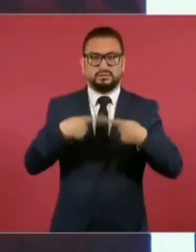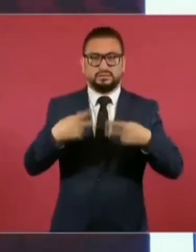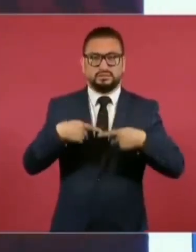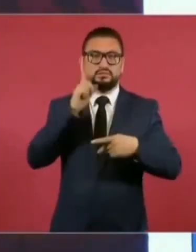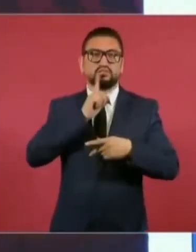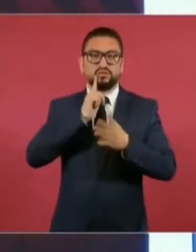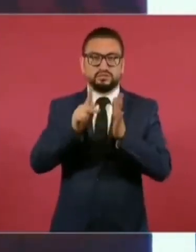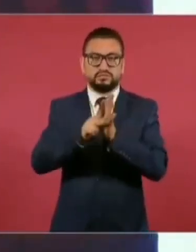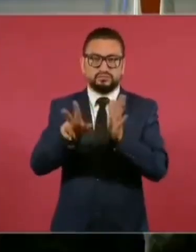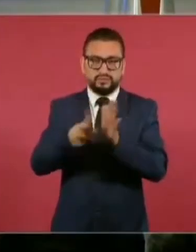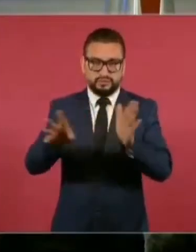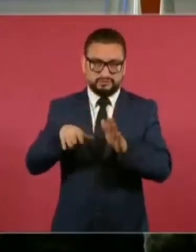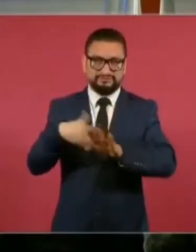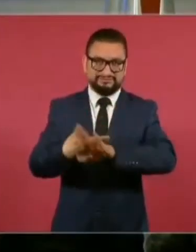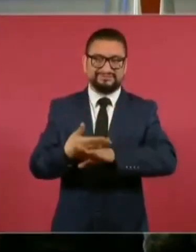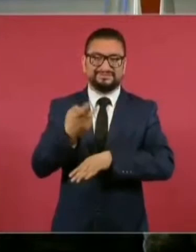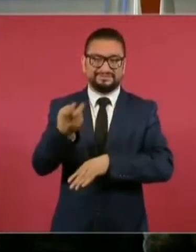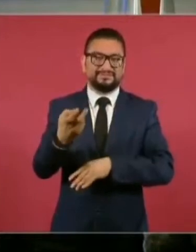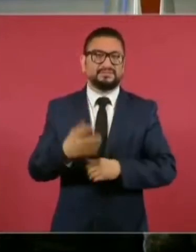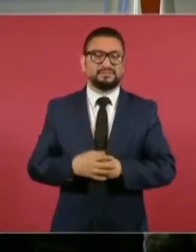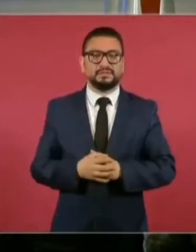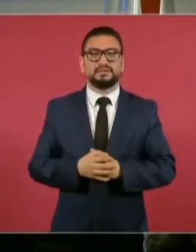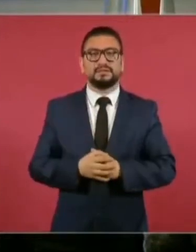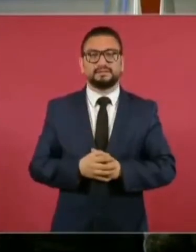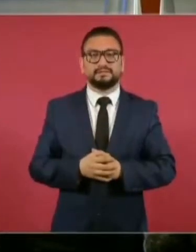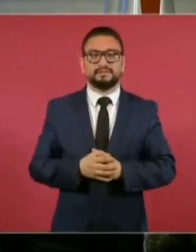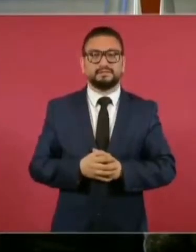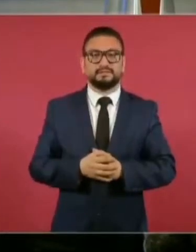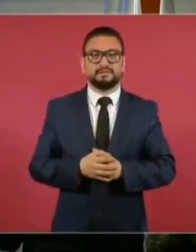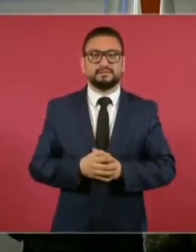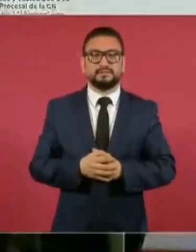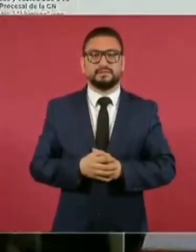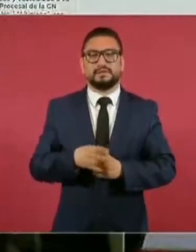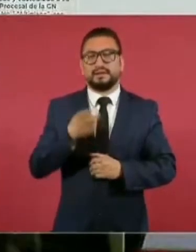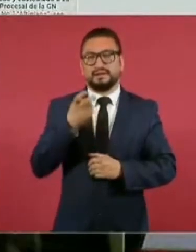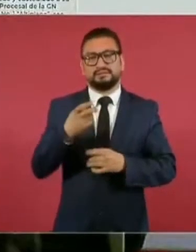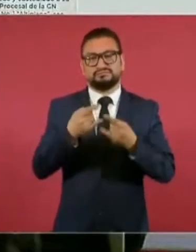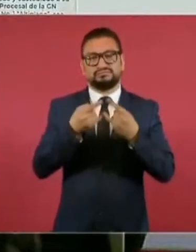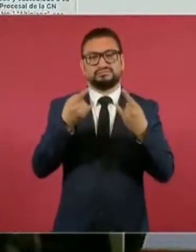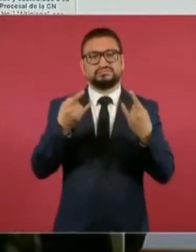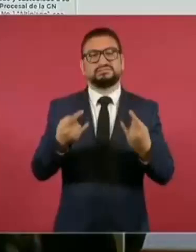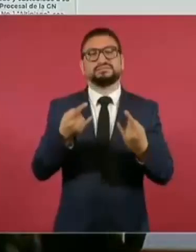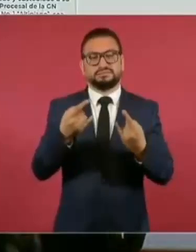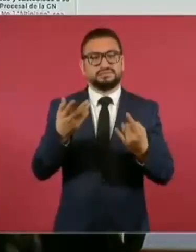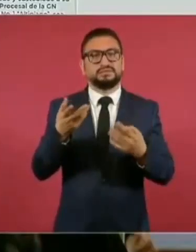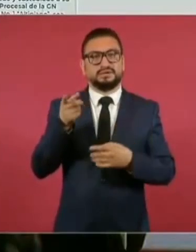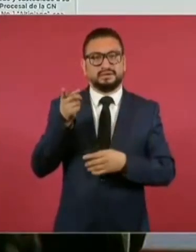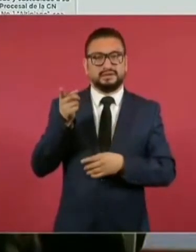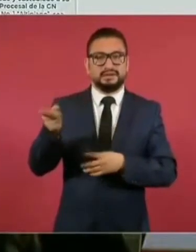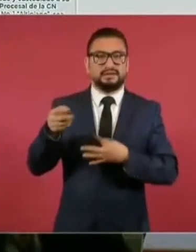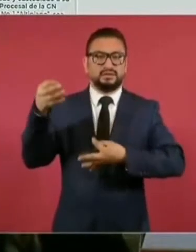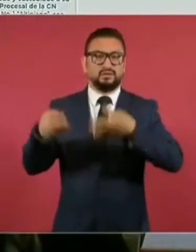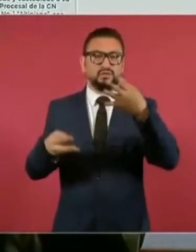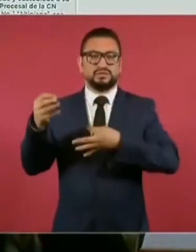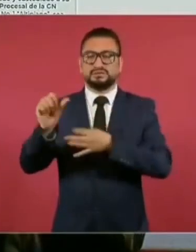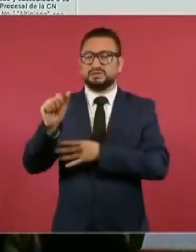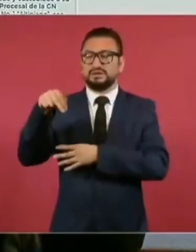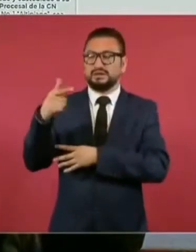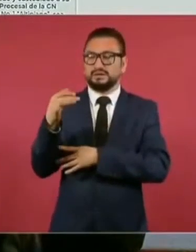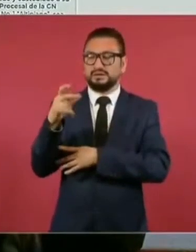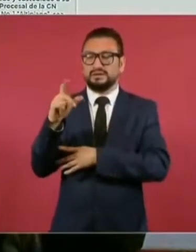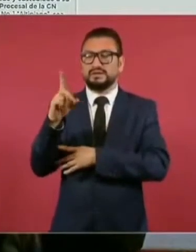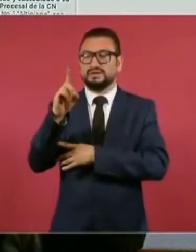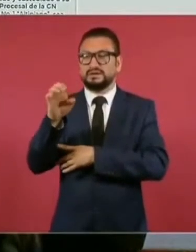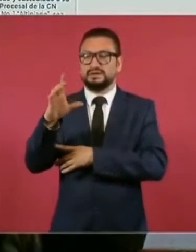periodista. Entonces, este caso es donde la jueza Angélica del